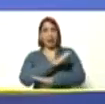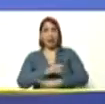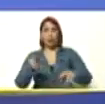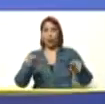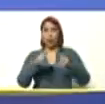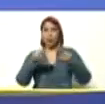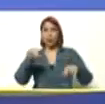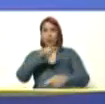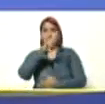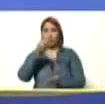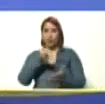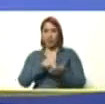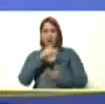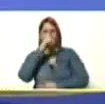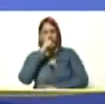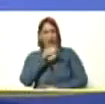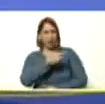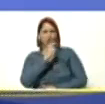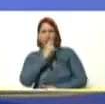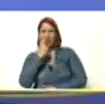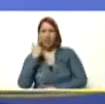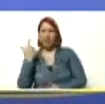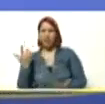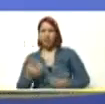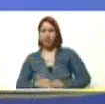nacional. ¿Qué edad tiene Terán, la chiquita?